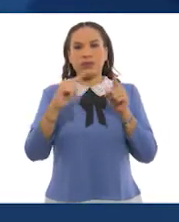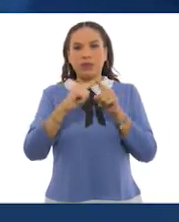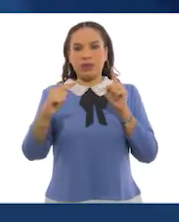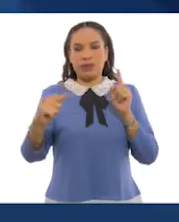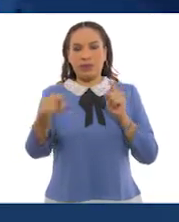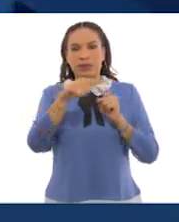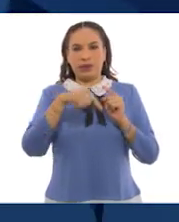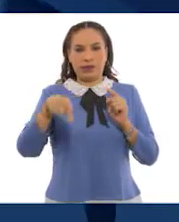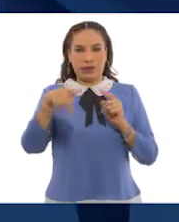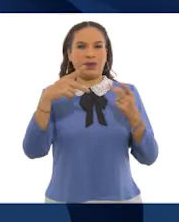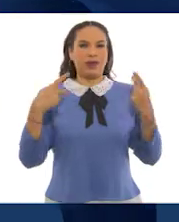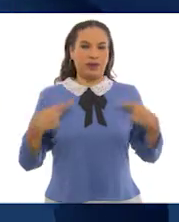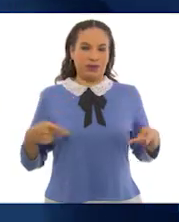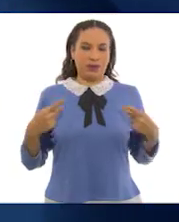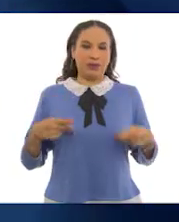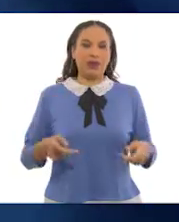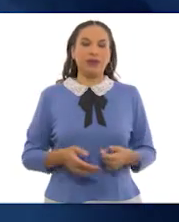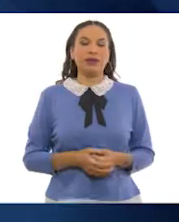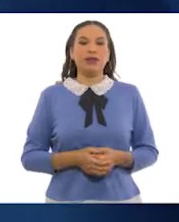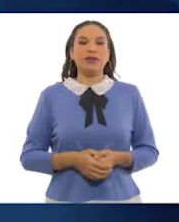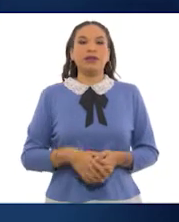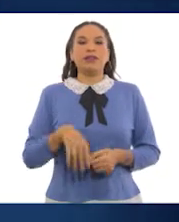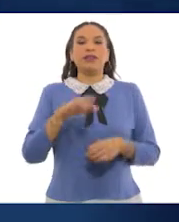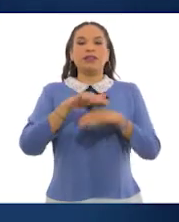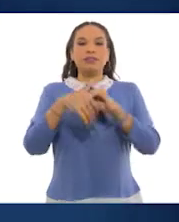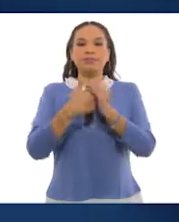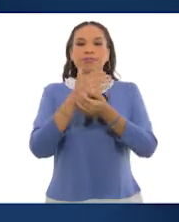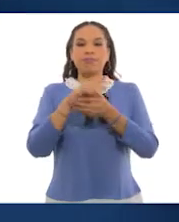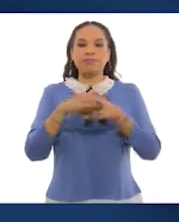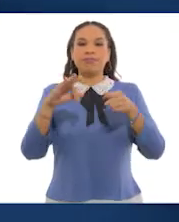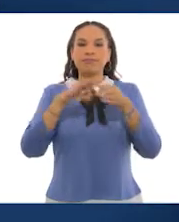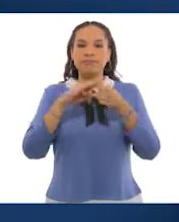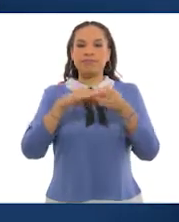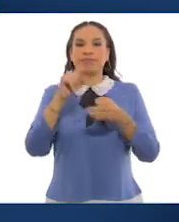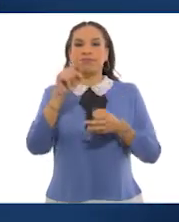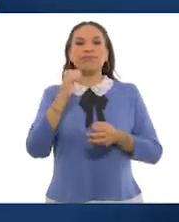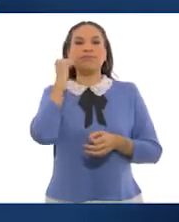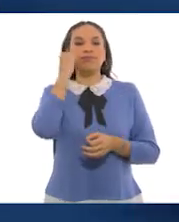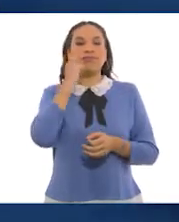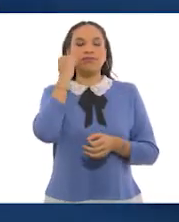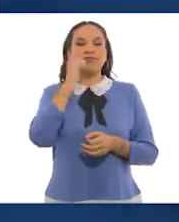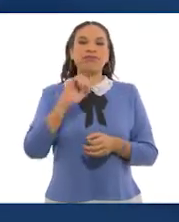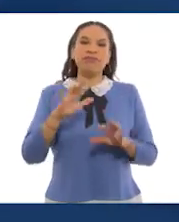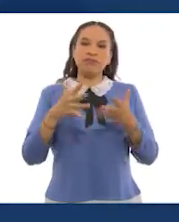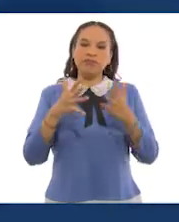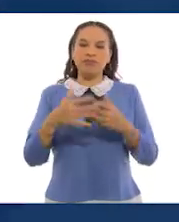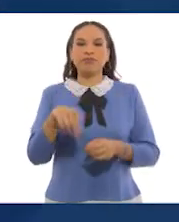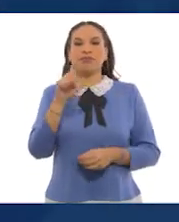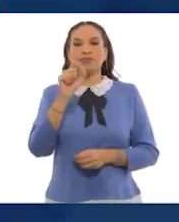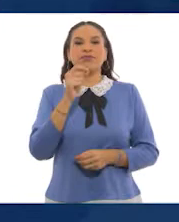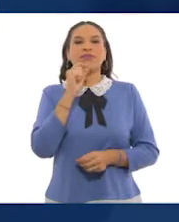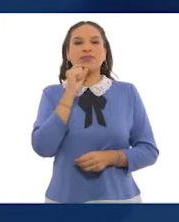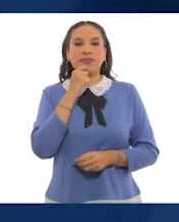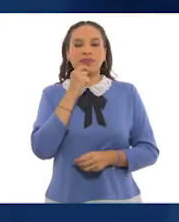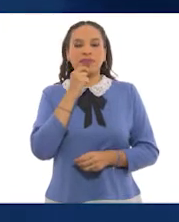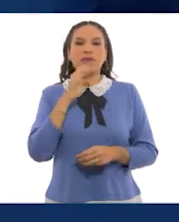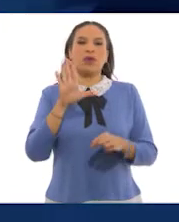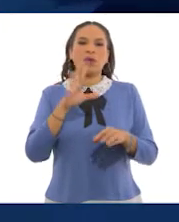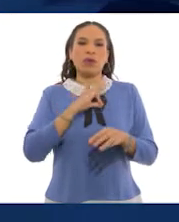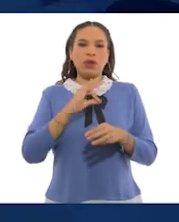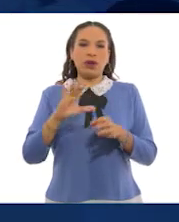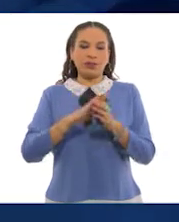metros entre tú y los demás. Lávate las manos muy seguido con agua y jabón por lo menos durante 20 segundos o